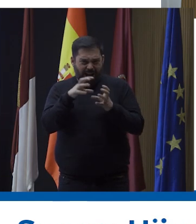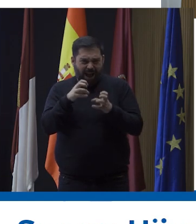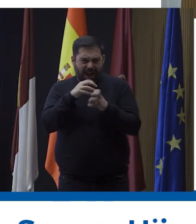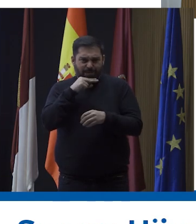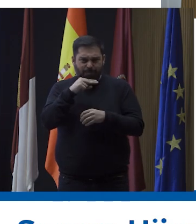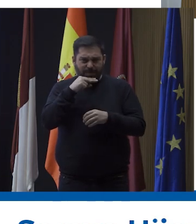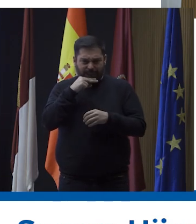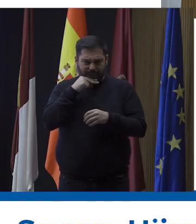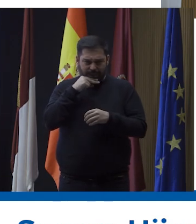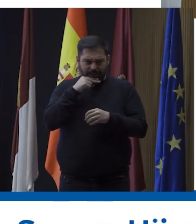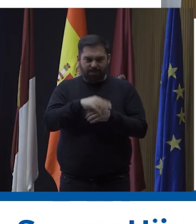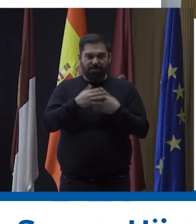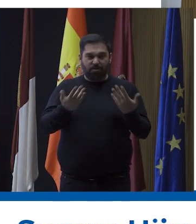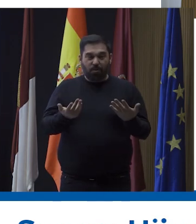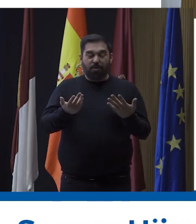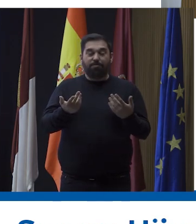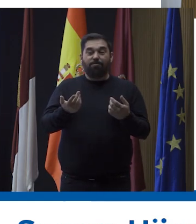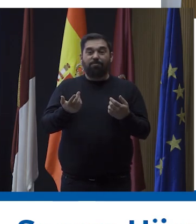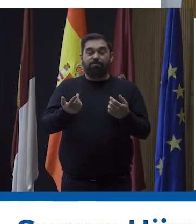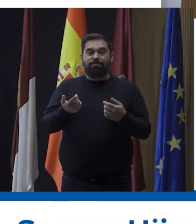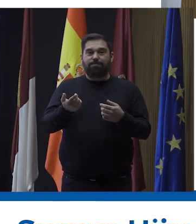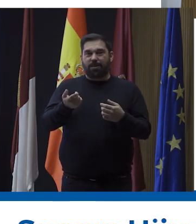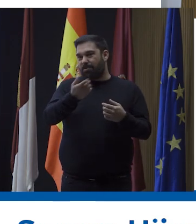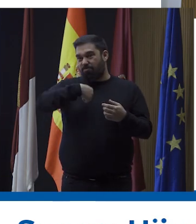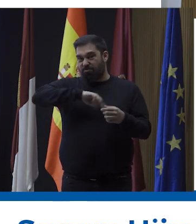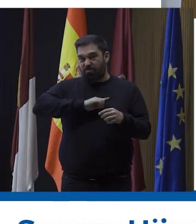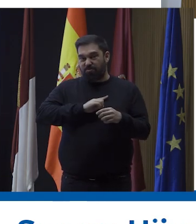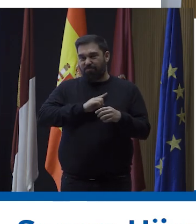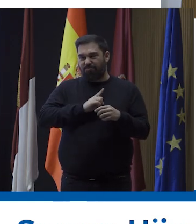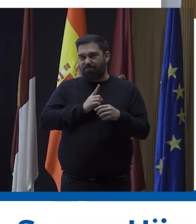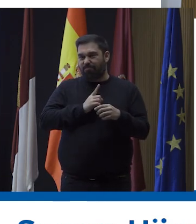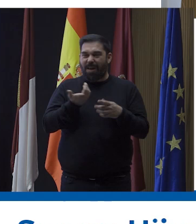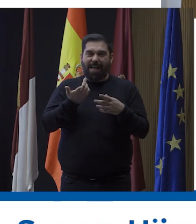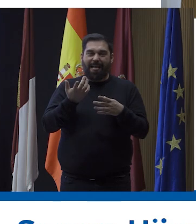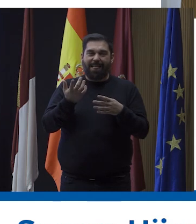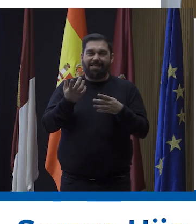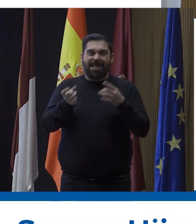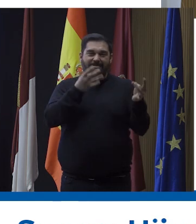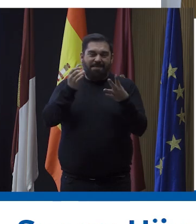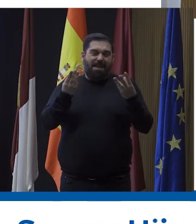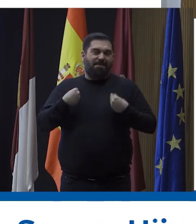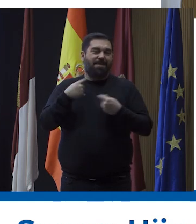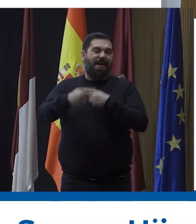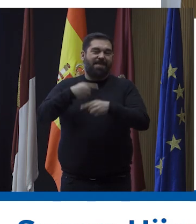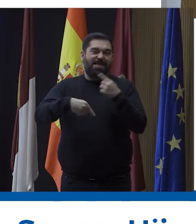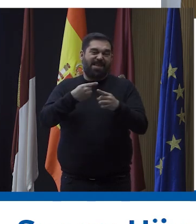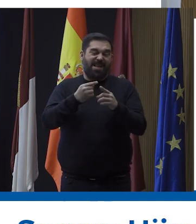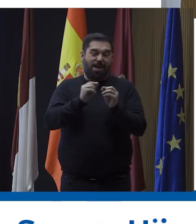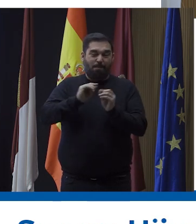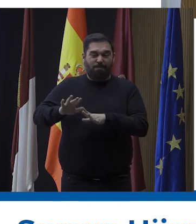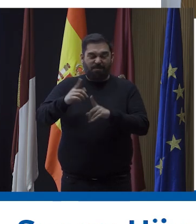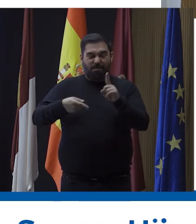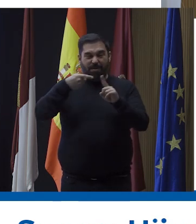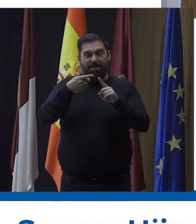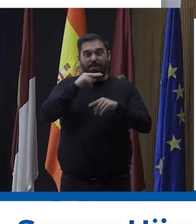muy fuertes, y entonces nos hagan dejar de hacer lo que estemos haciendo para ir corriendo al baño. Esto sí que se puede